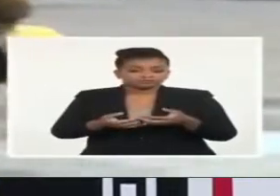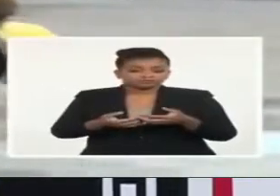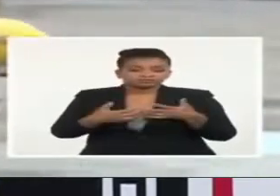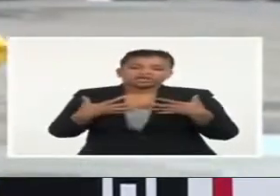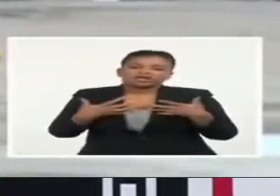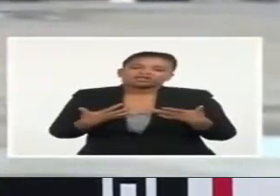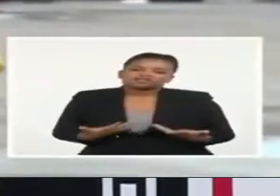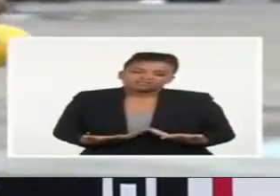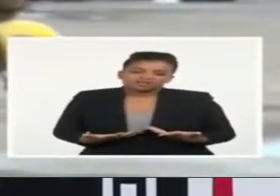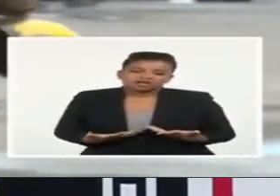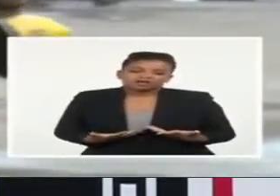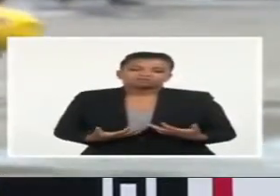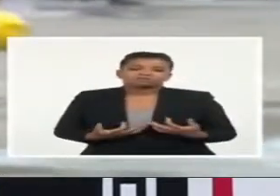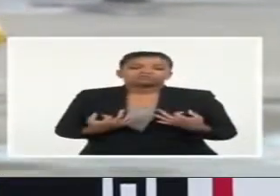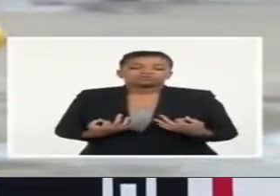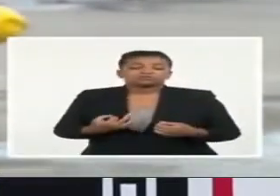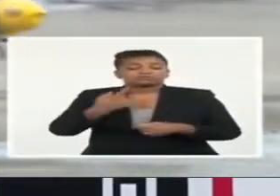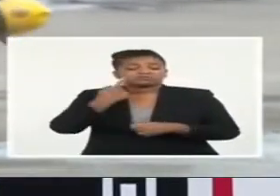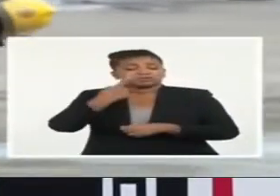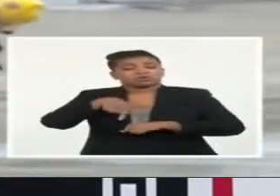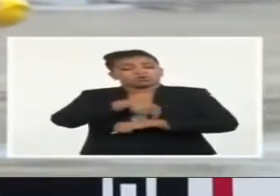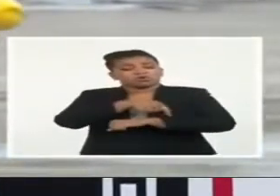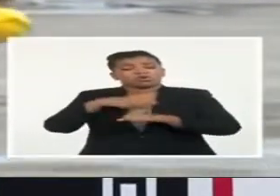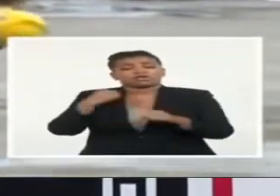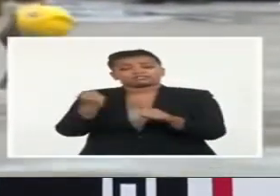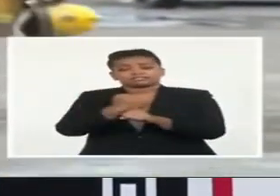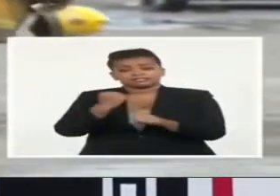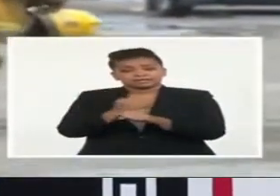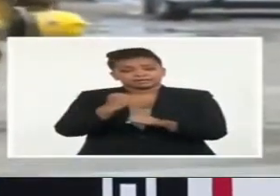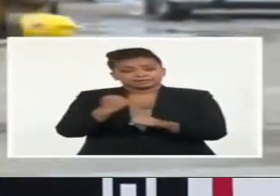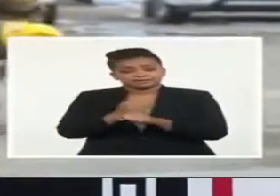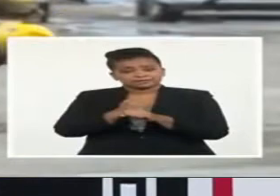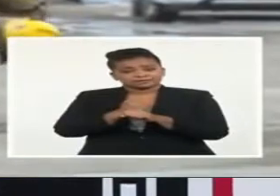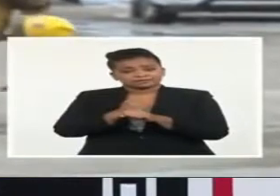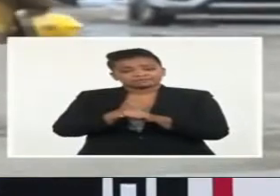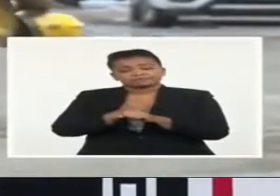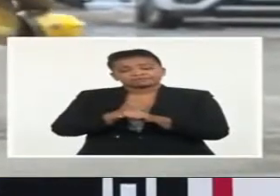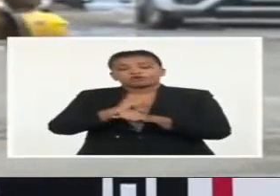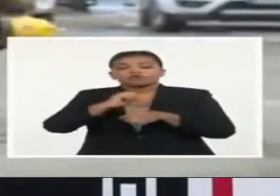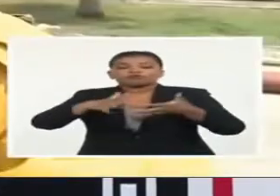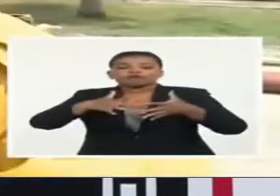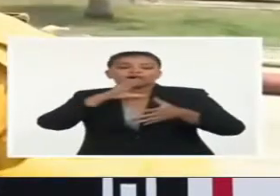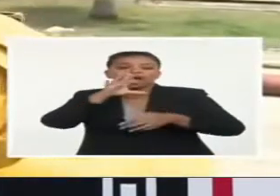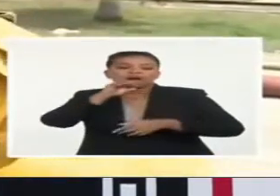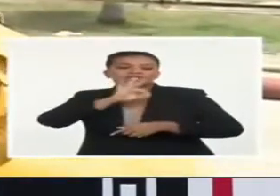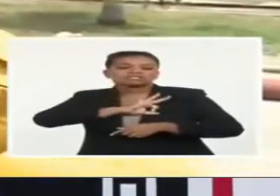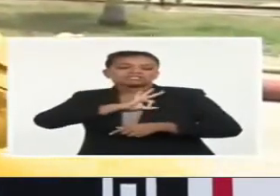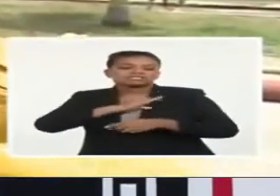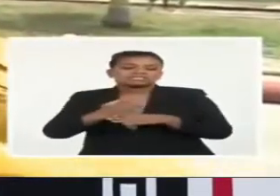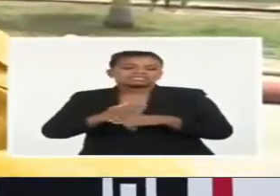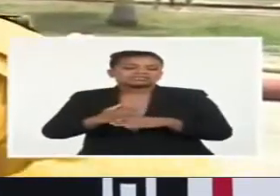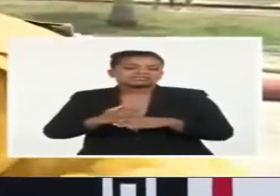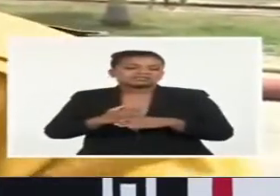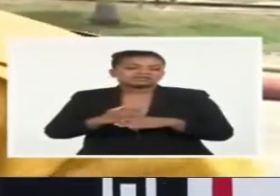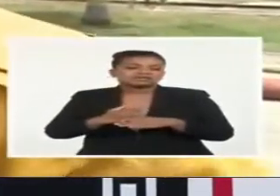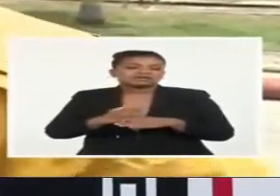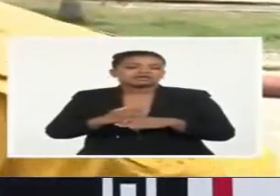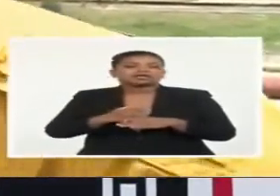Les va a pasar la factura porque en la investigación que están haciendo ya han salido